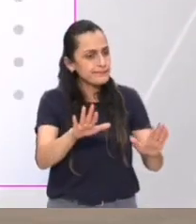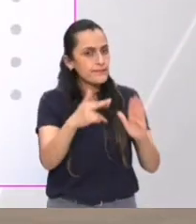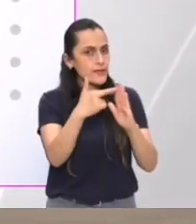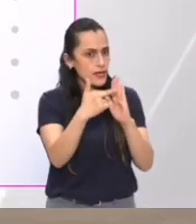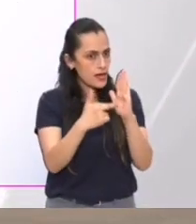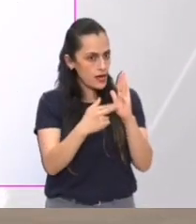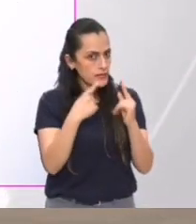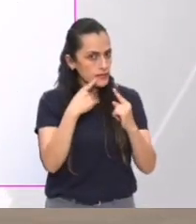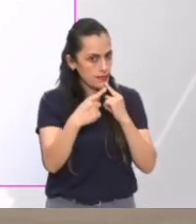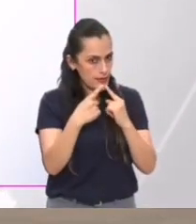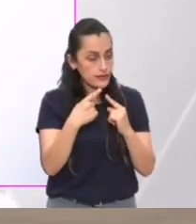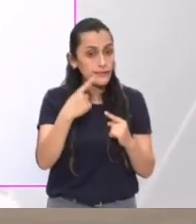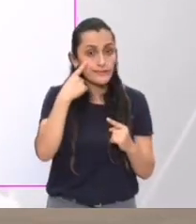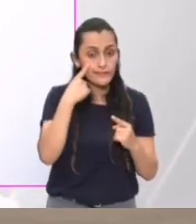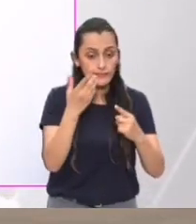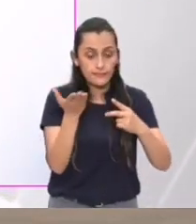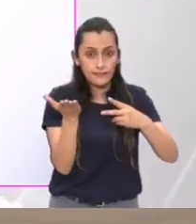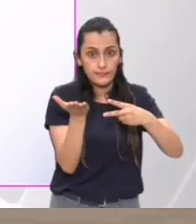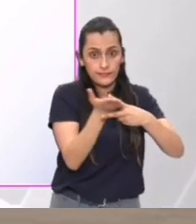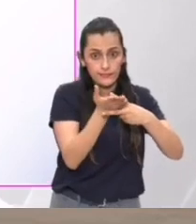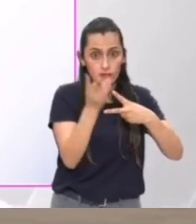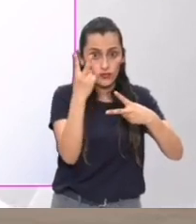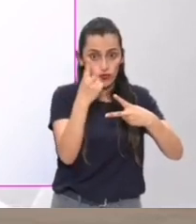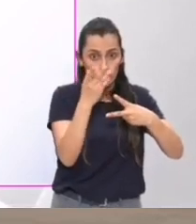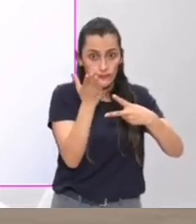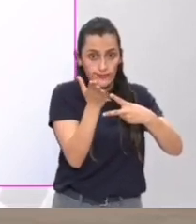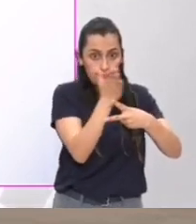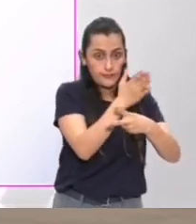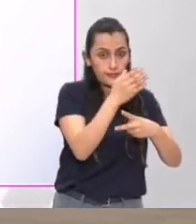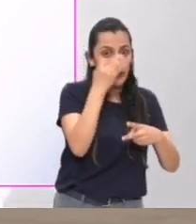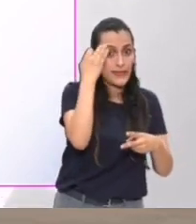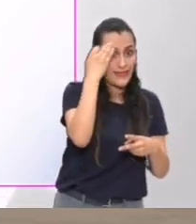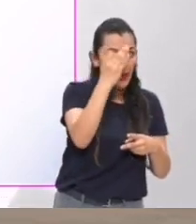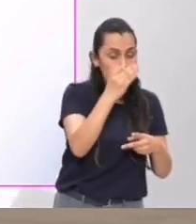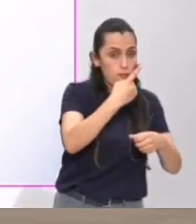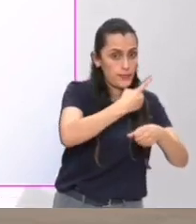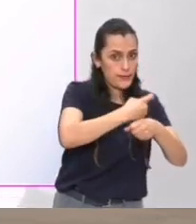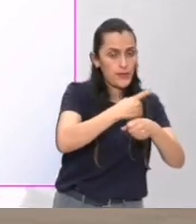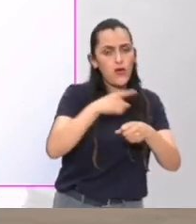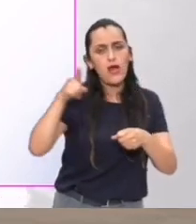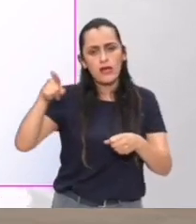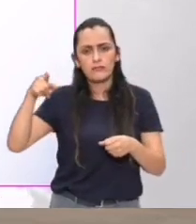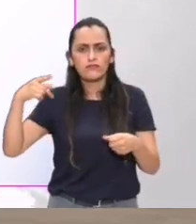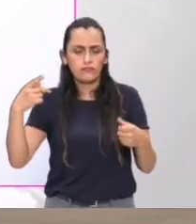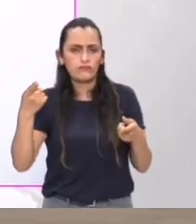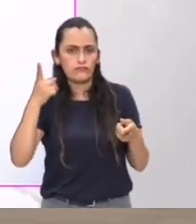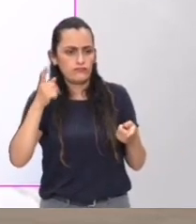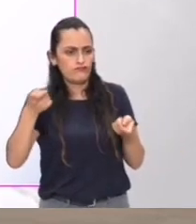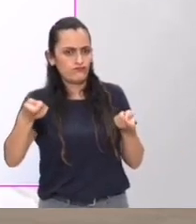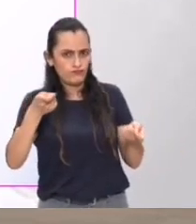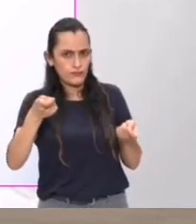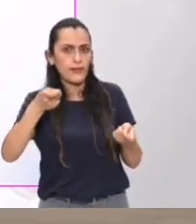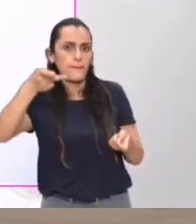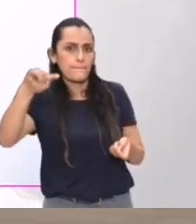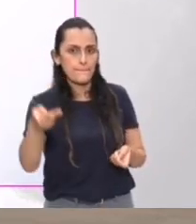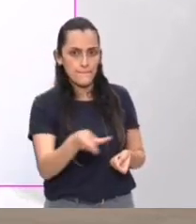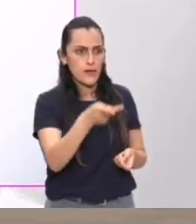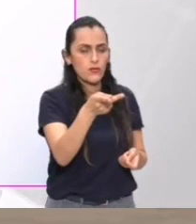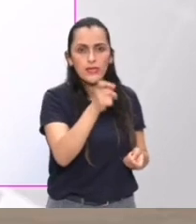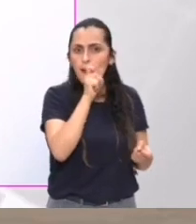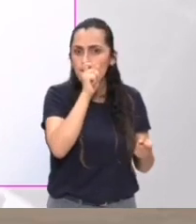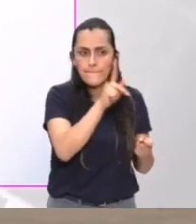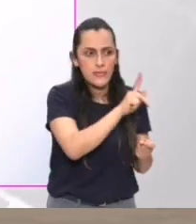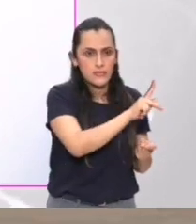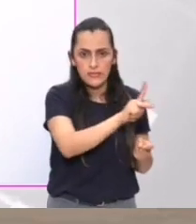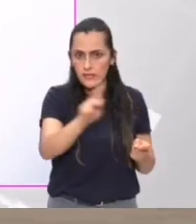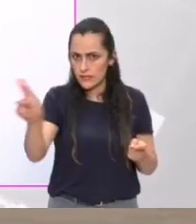en dos segmentos. En el primero, la moderación hará una pregunta, que será la misma para las 10 representaciones de los partidos